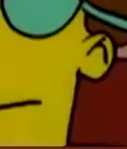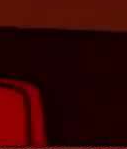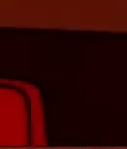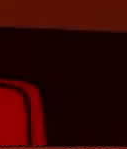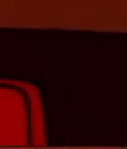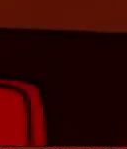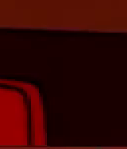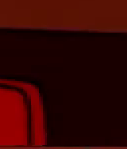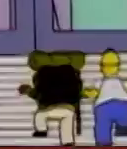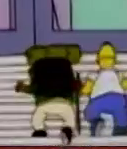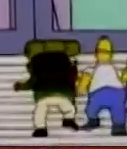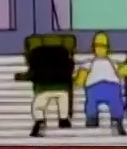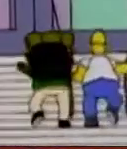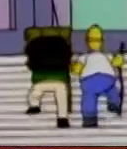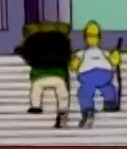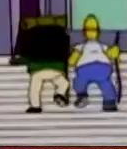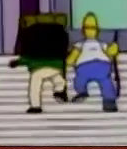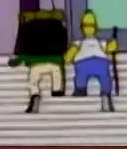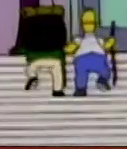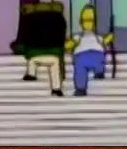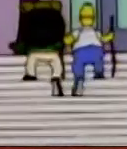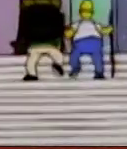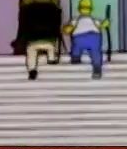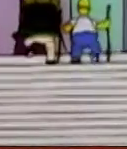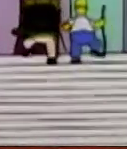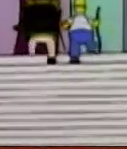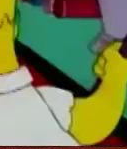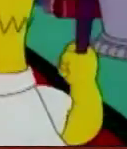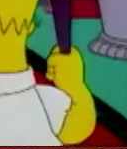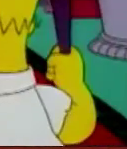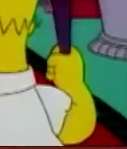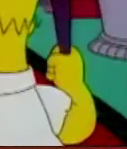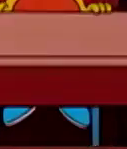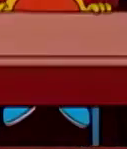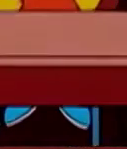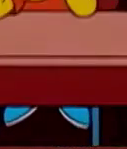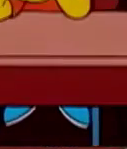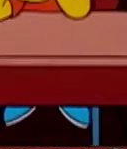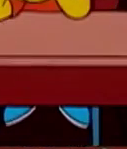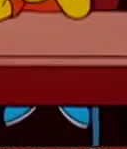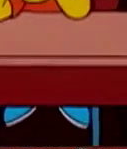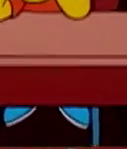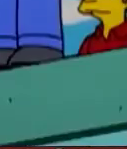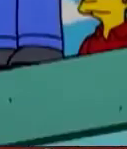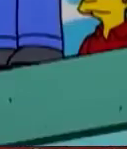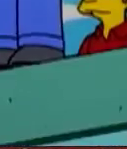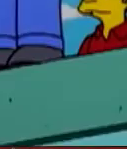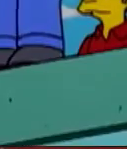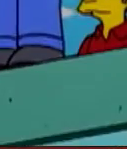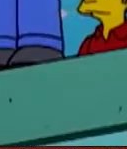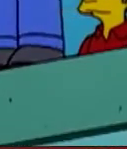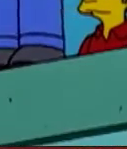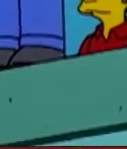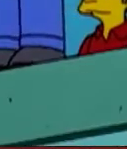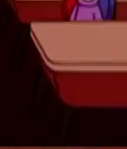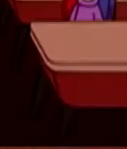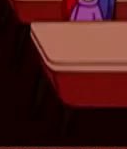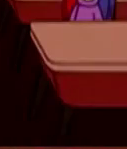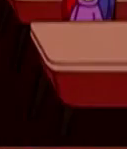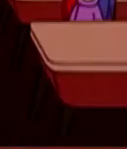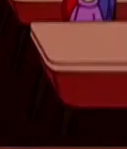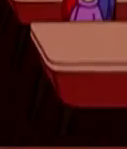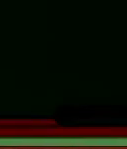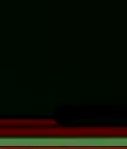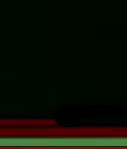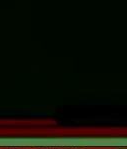el que Homero será el único participante y estará comentando las noticias del día e interactuando con sus seguidores a nivel